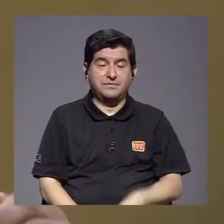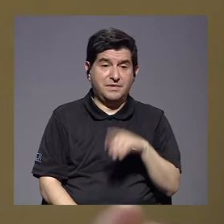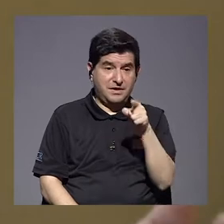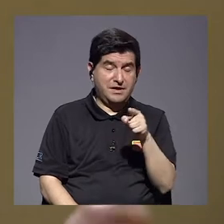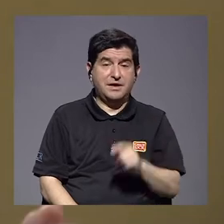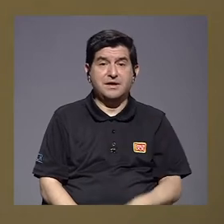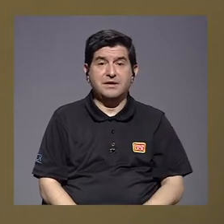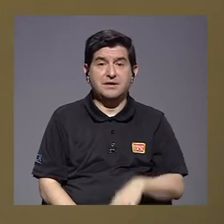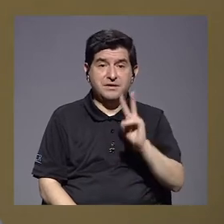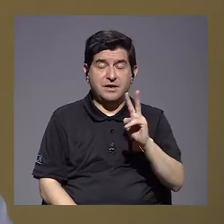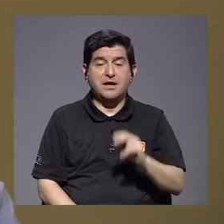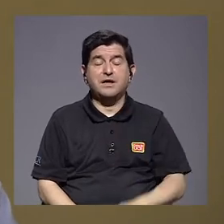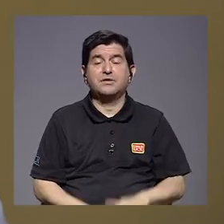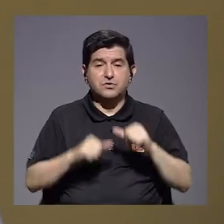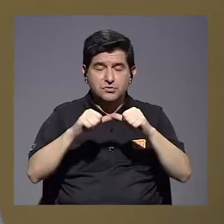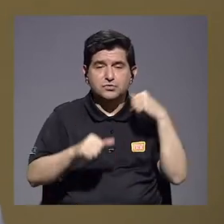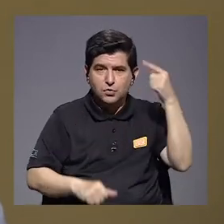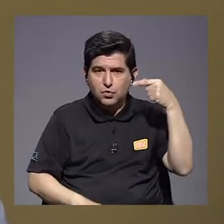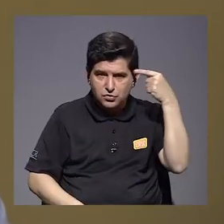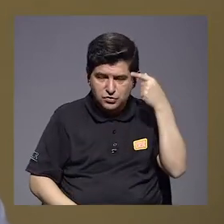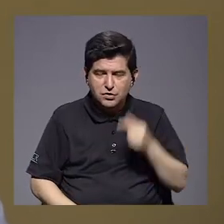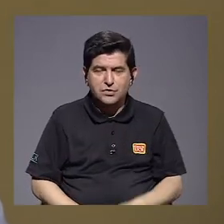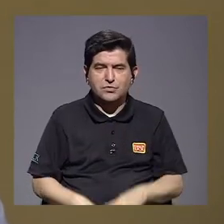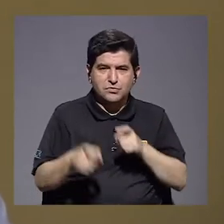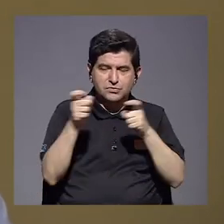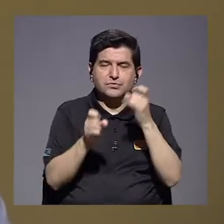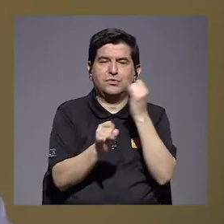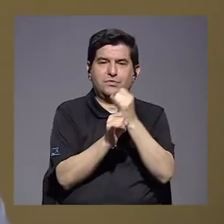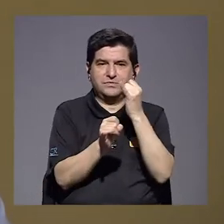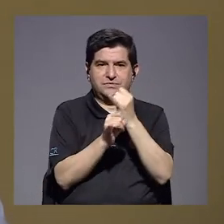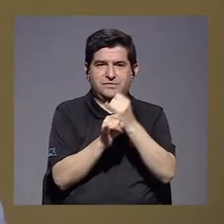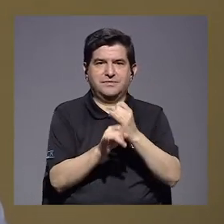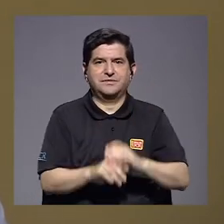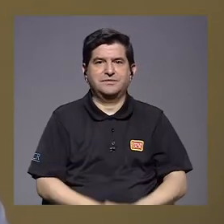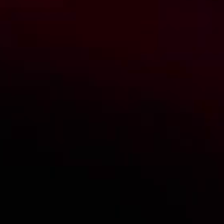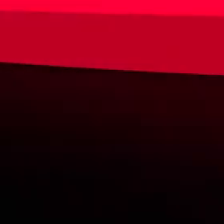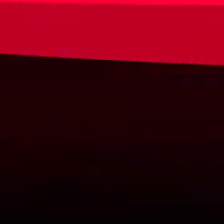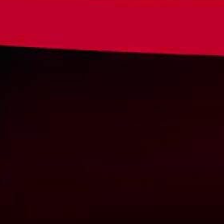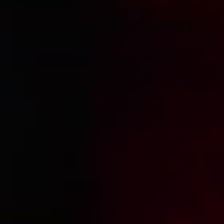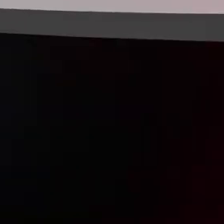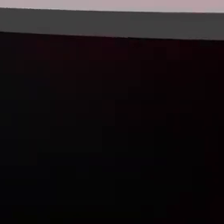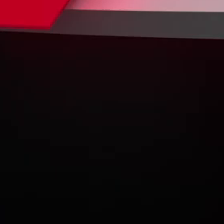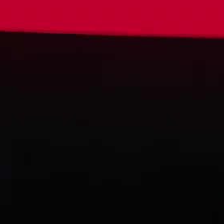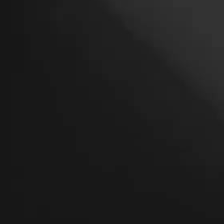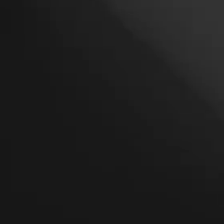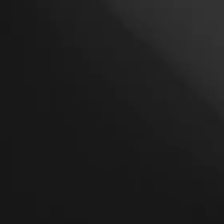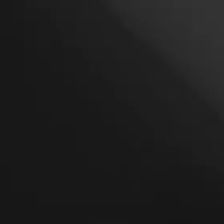ya viene en dos administraciones con nosotros dirigiendo ese instituto.